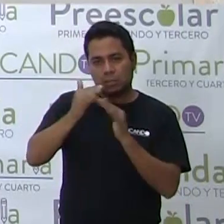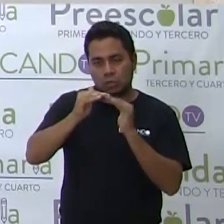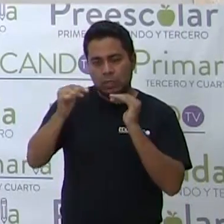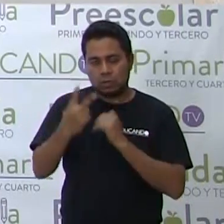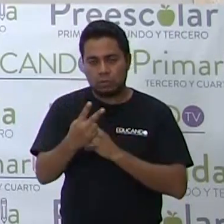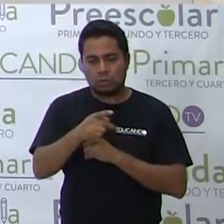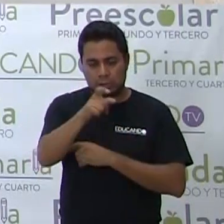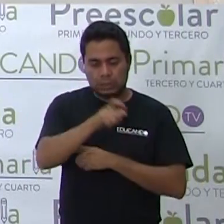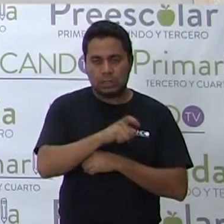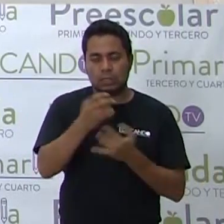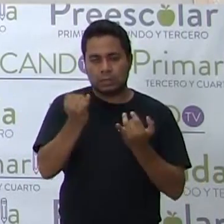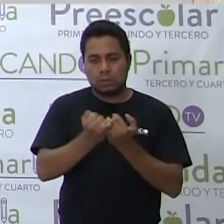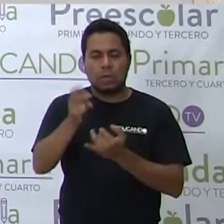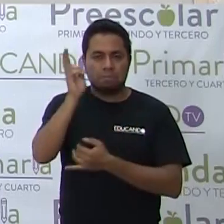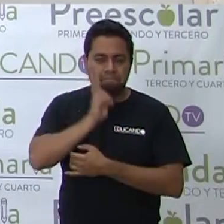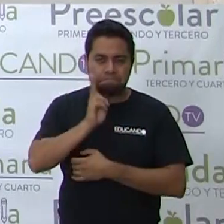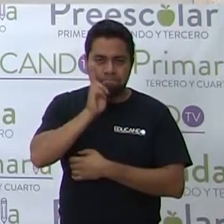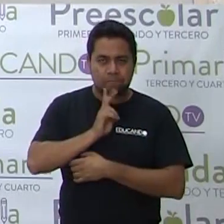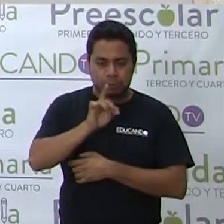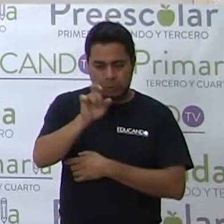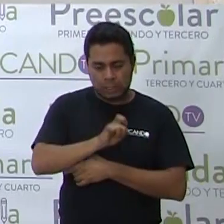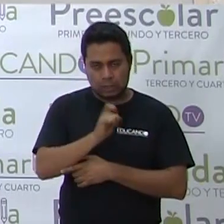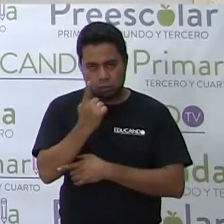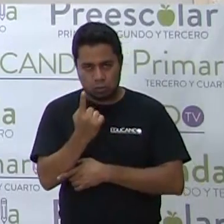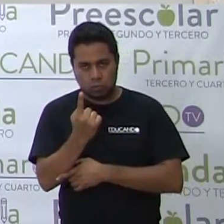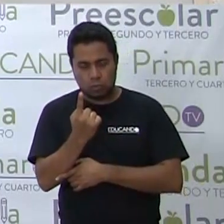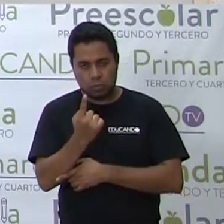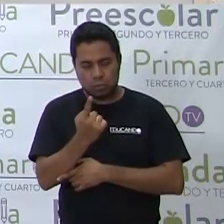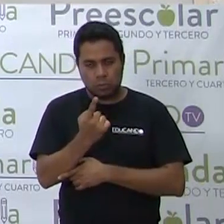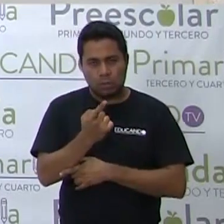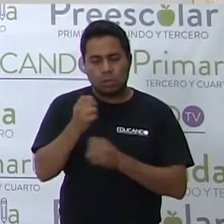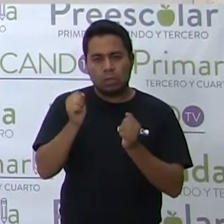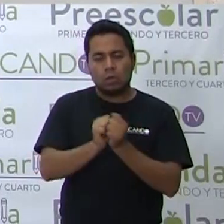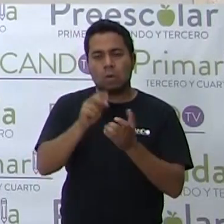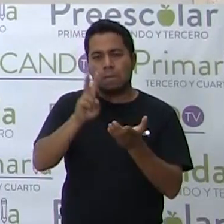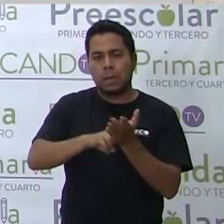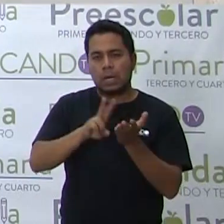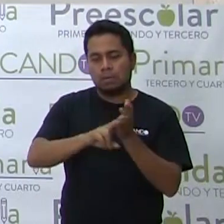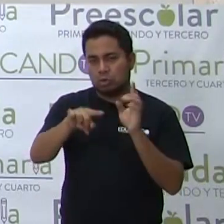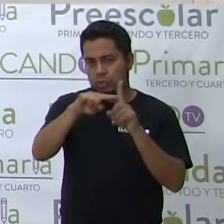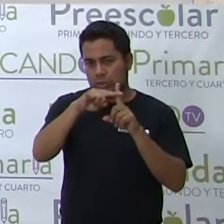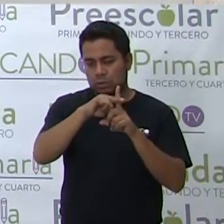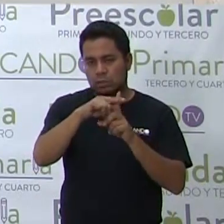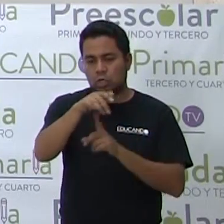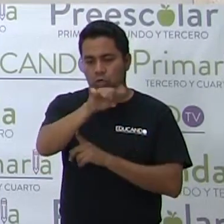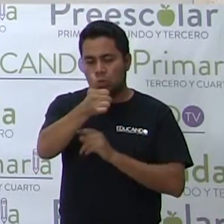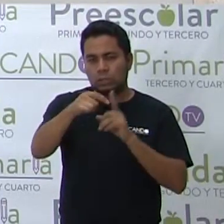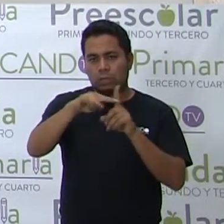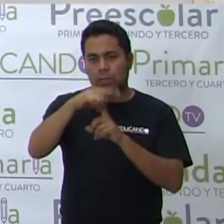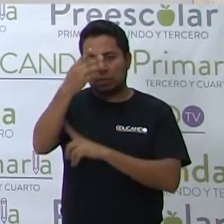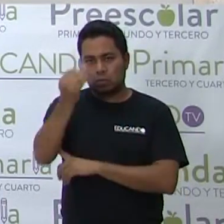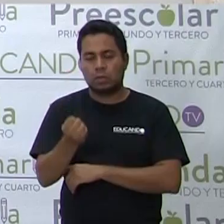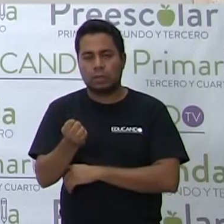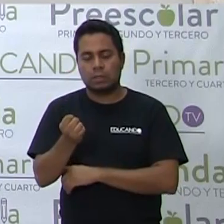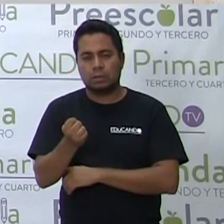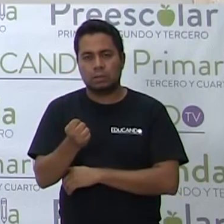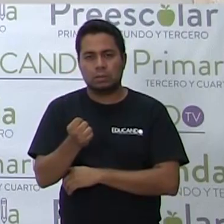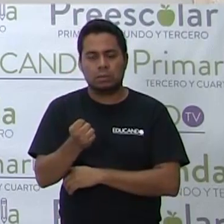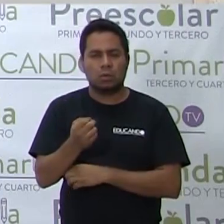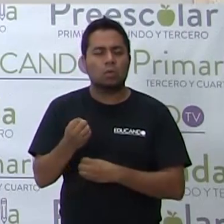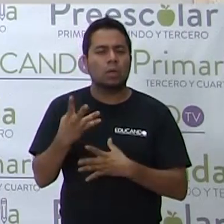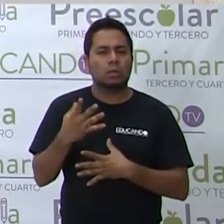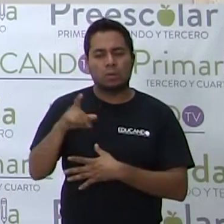a vamos a calcular x1 si con el valor positivo 11 + 9 Cuánto